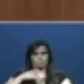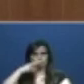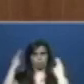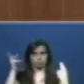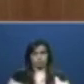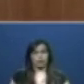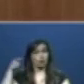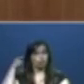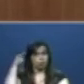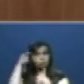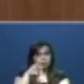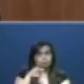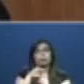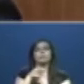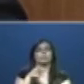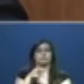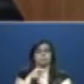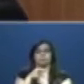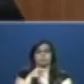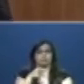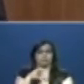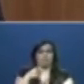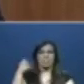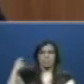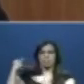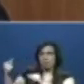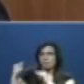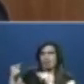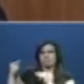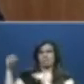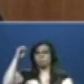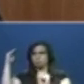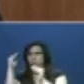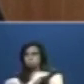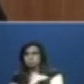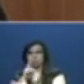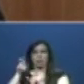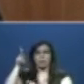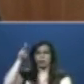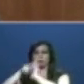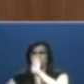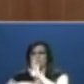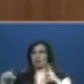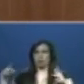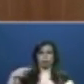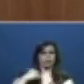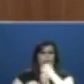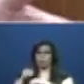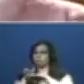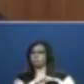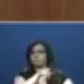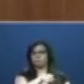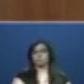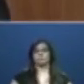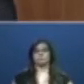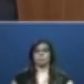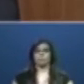fondo distinto del legítimo debate o discrepancia con un determinado cambio normativo o con un recorte económico una